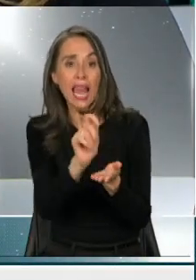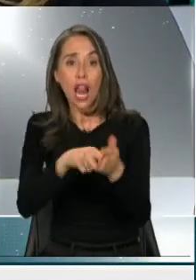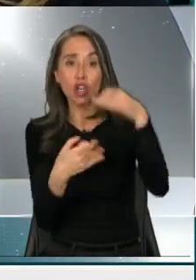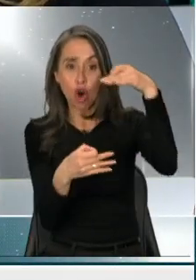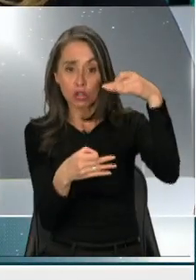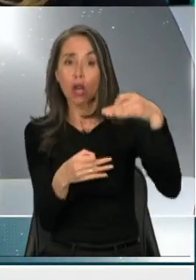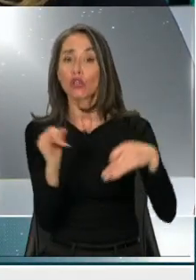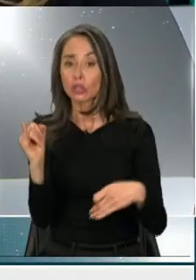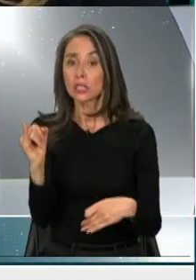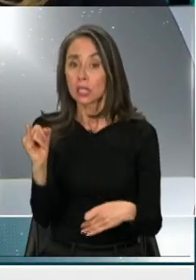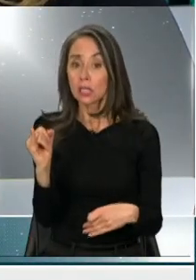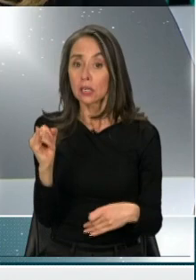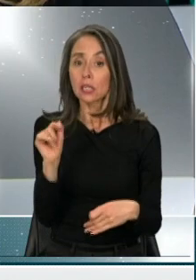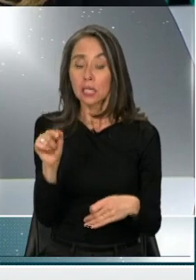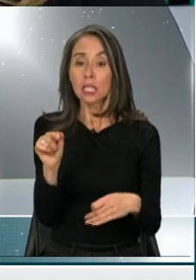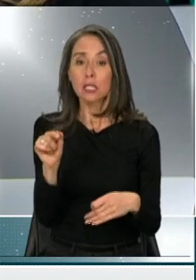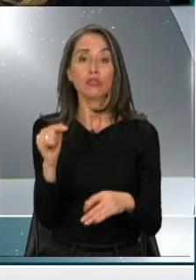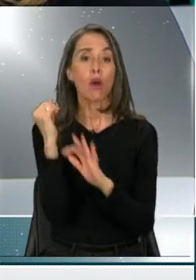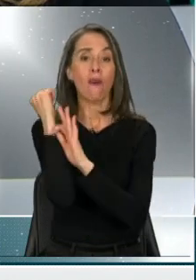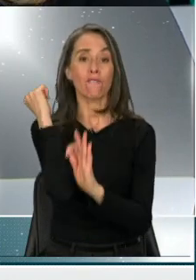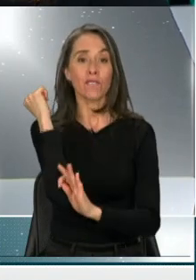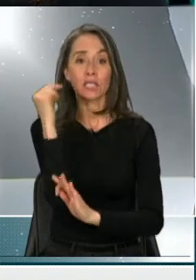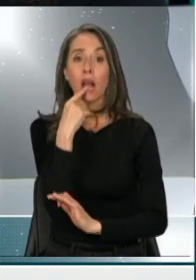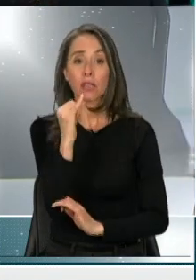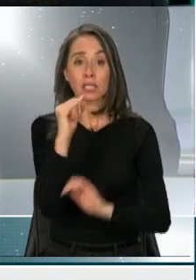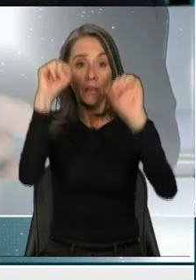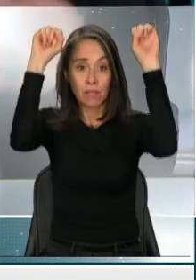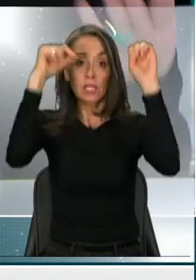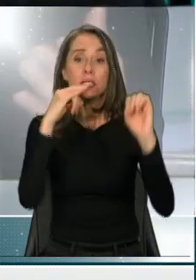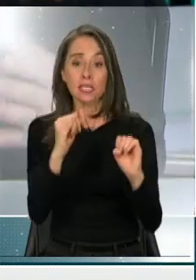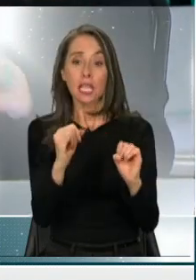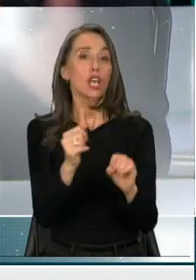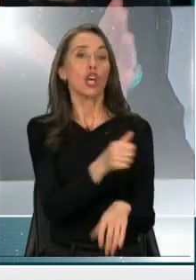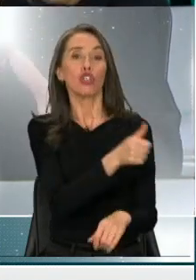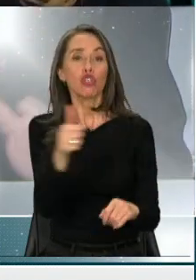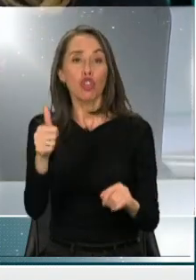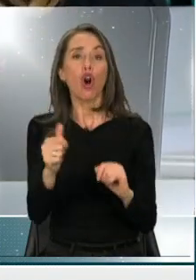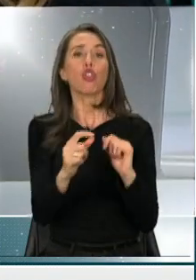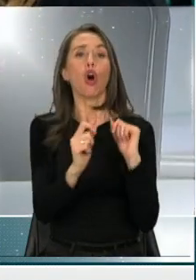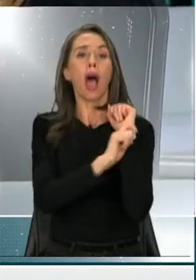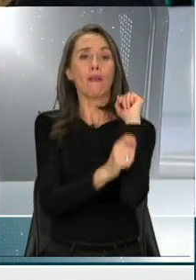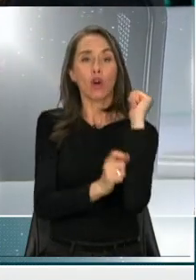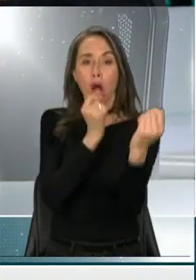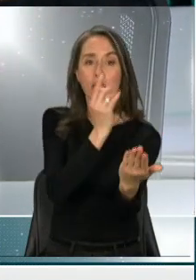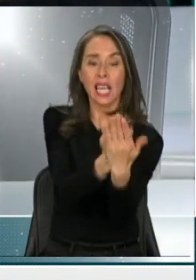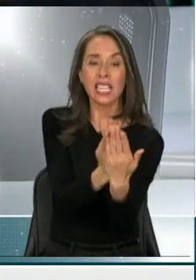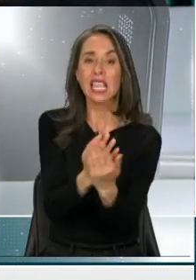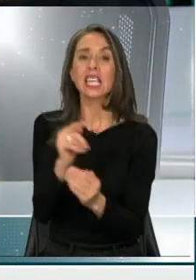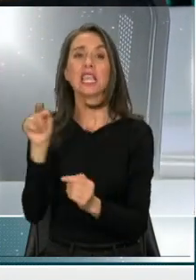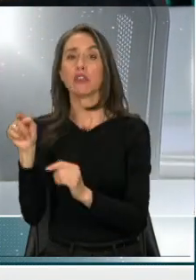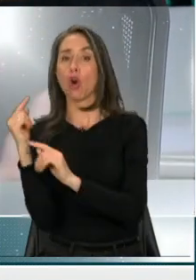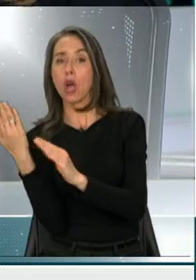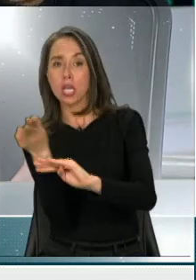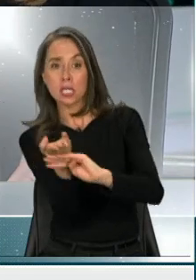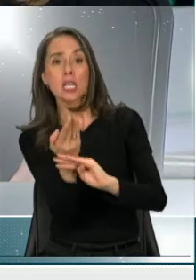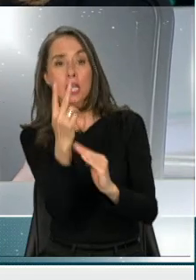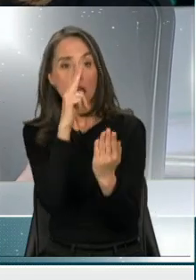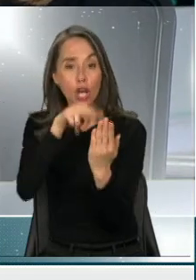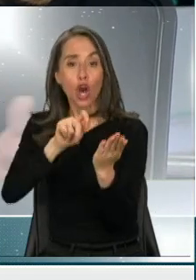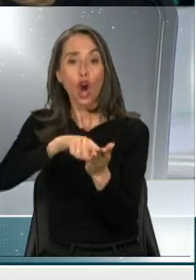eso también me parece que es un hecho que la propia fiscalía reconoce en un contrato idéntico